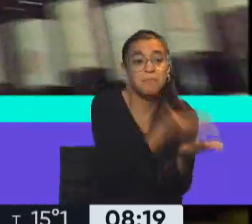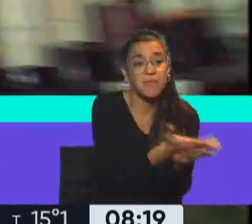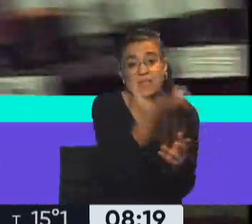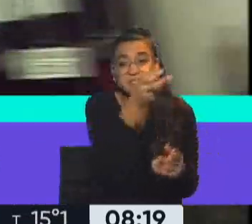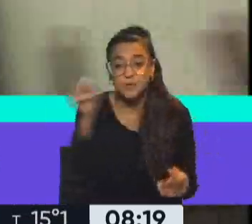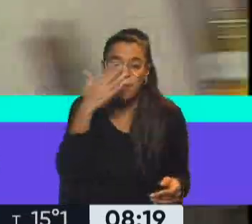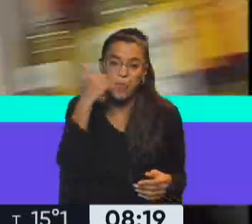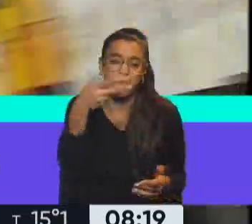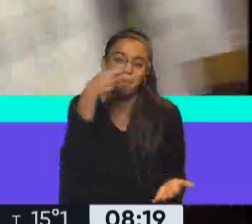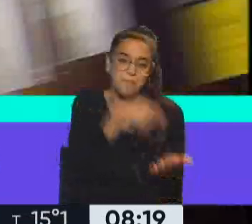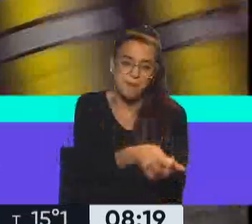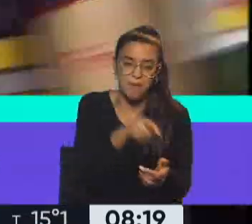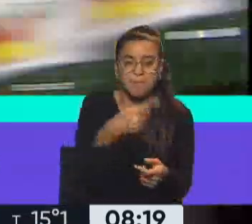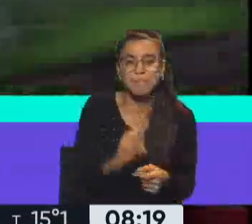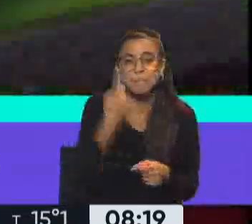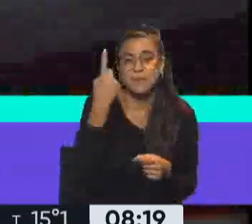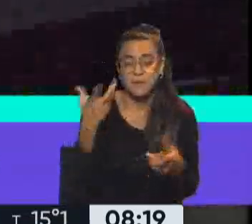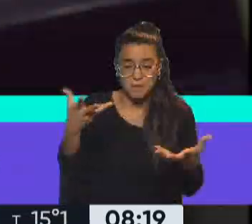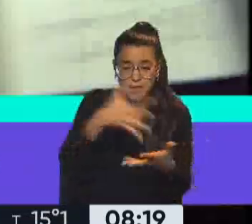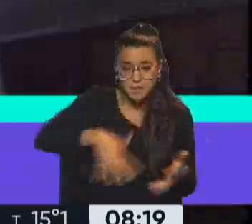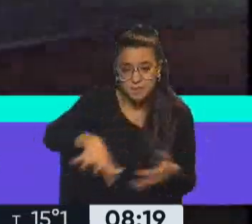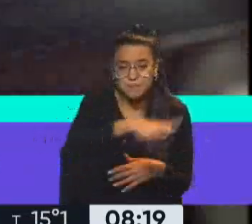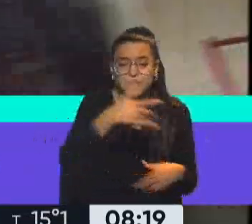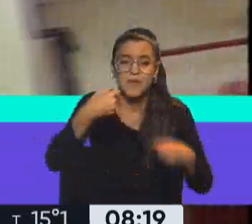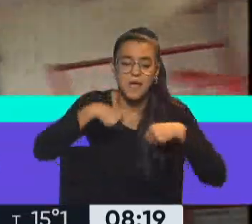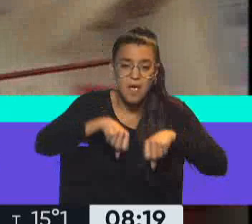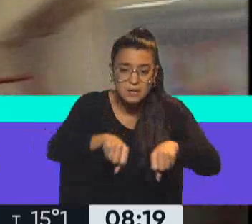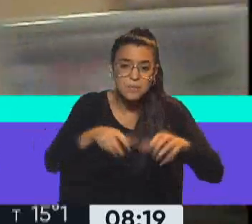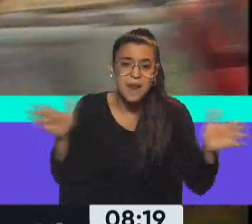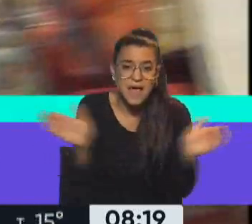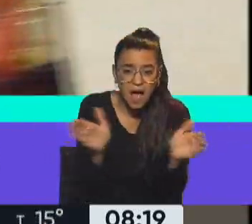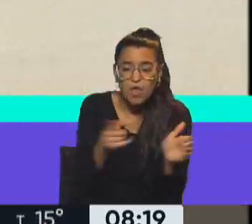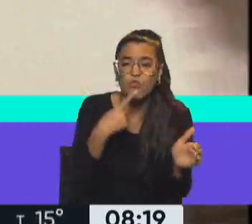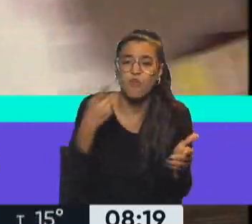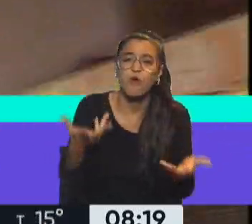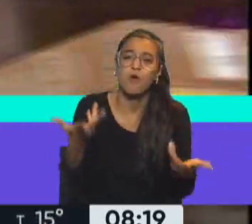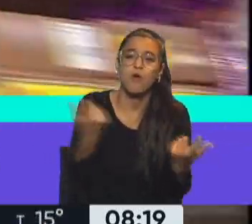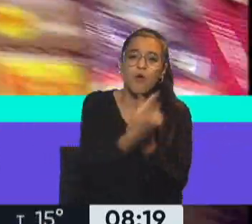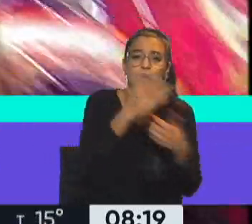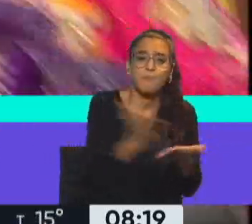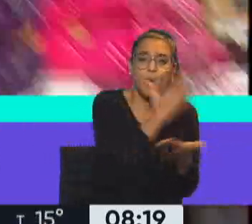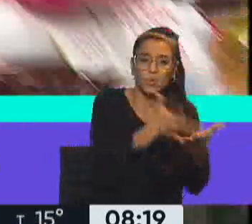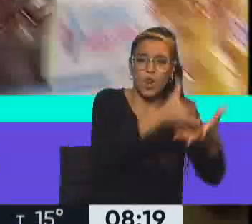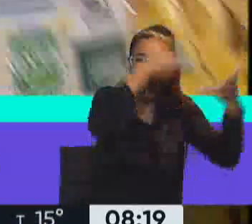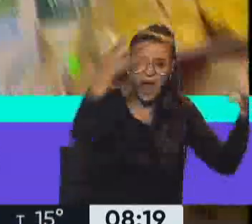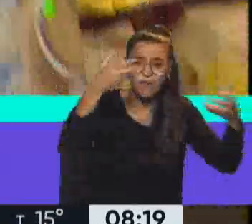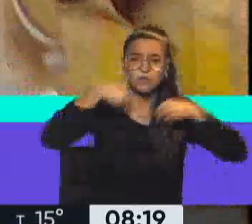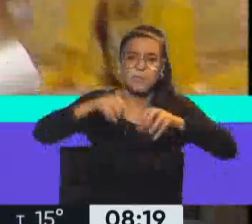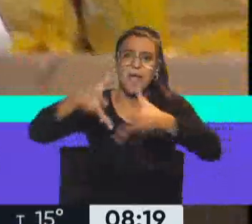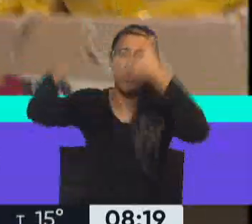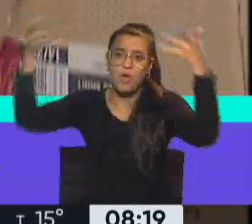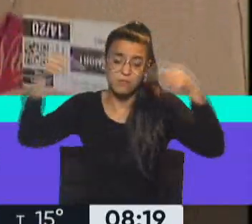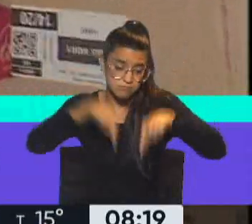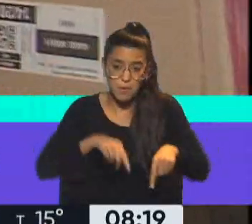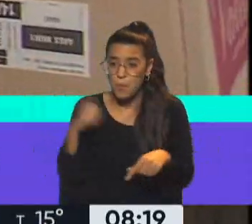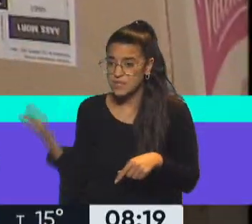este es la primera boca de expendio en las almacenes entre lo que serían los grandes productores los grandes hipermercados y